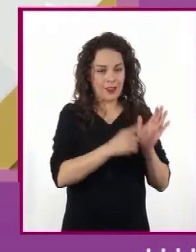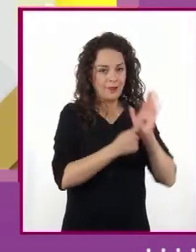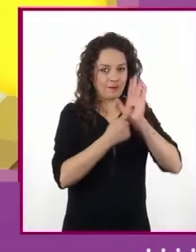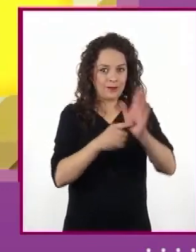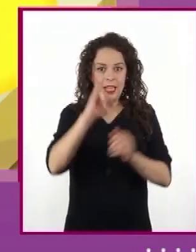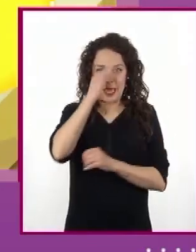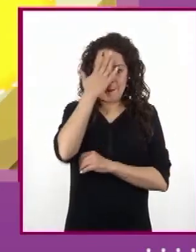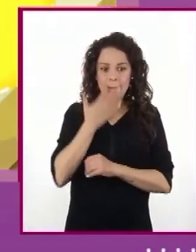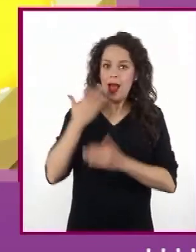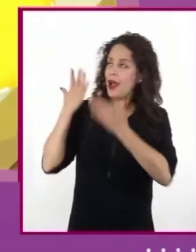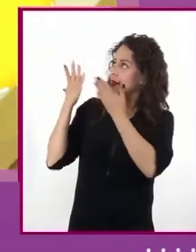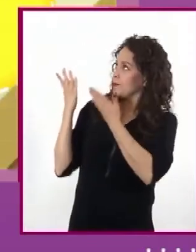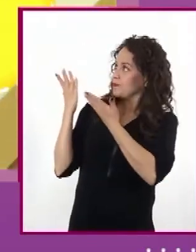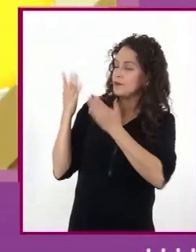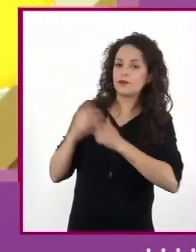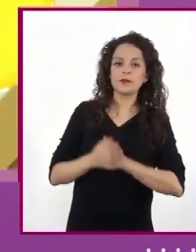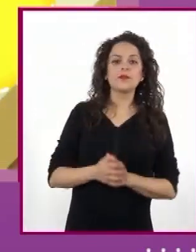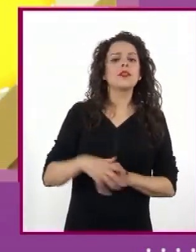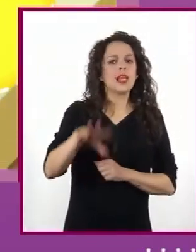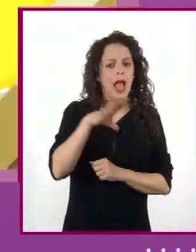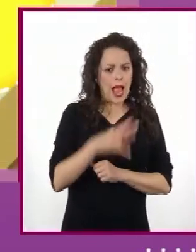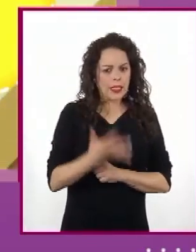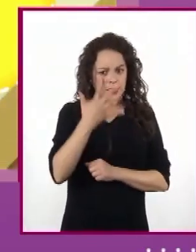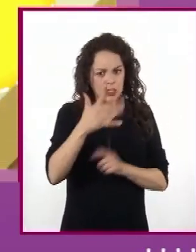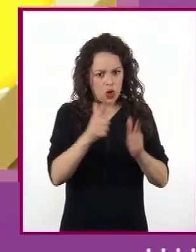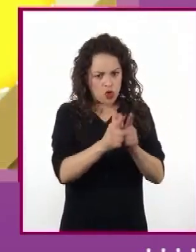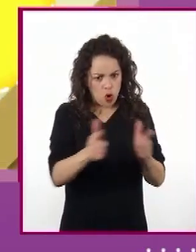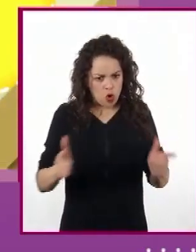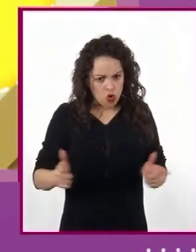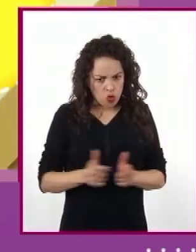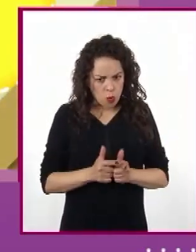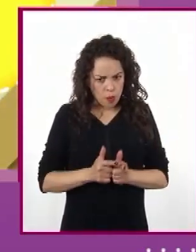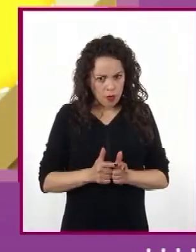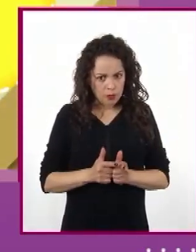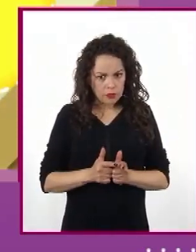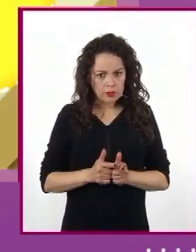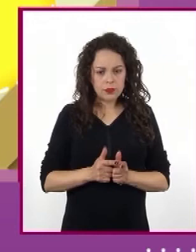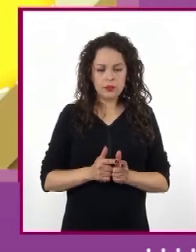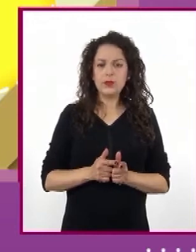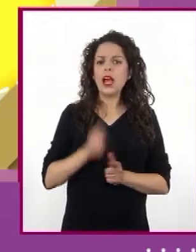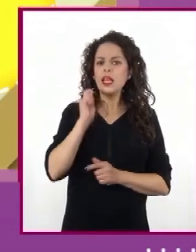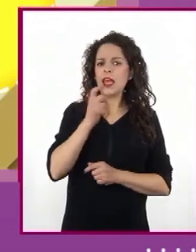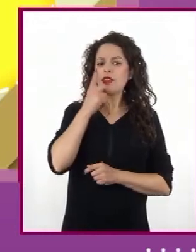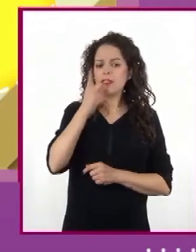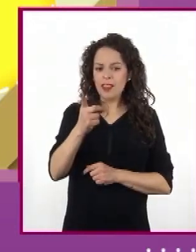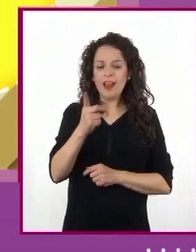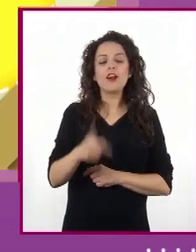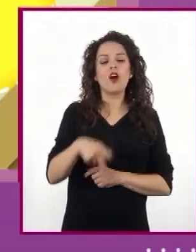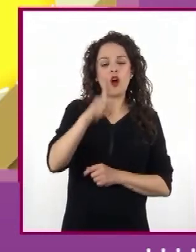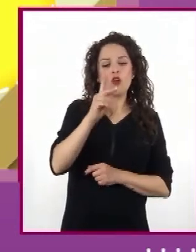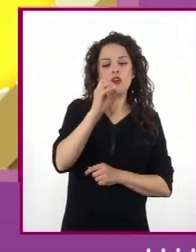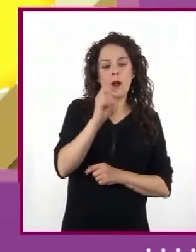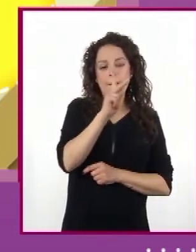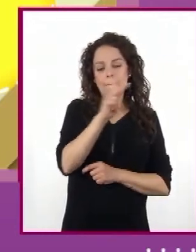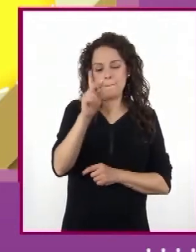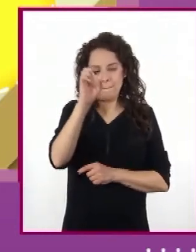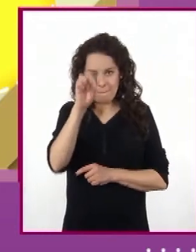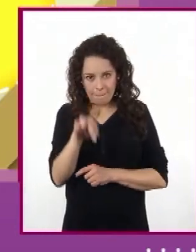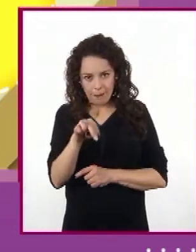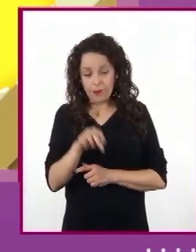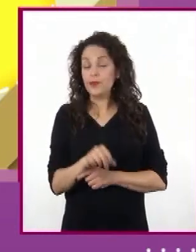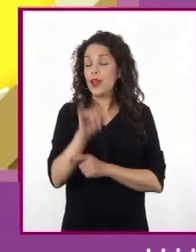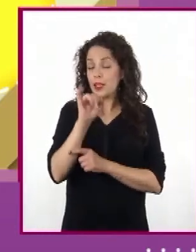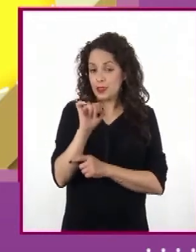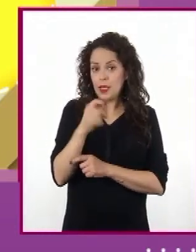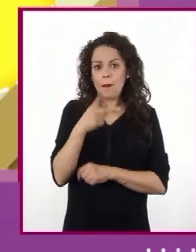Entonces, existen 5 grupos climáticos según Köppen. Pero, ¿cómo los identificamos y cómo